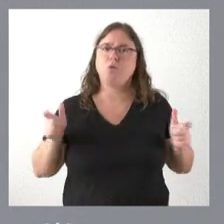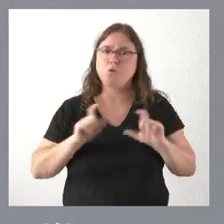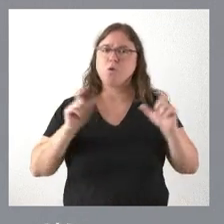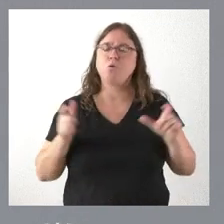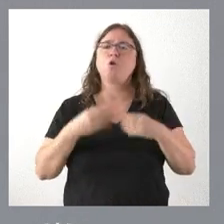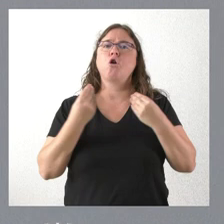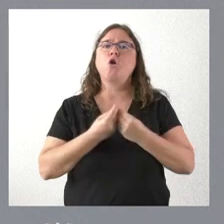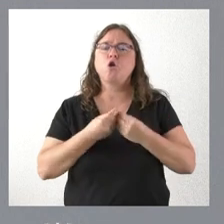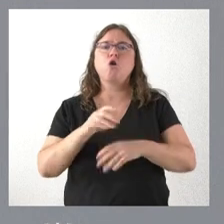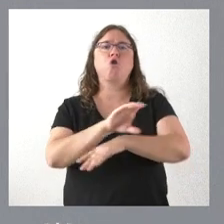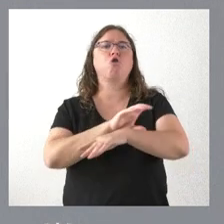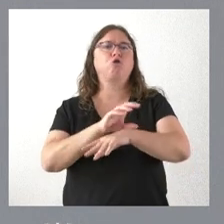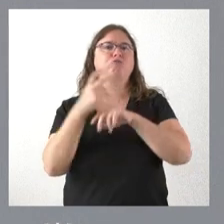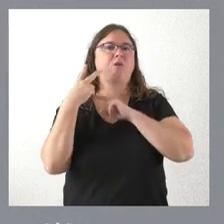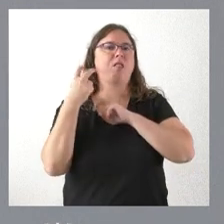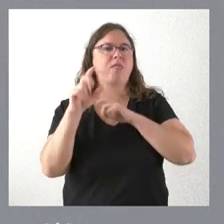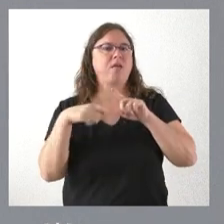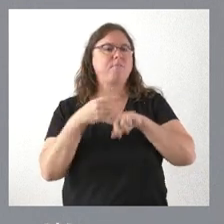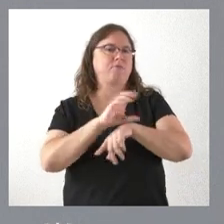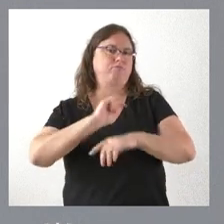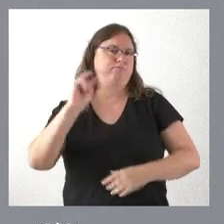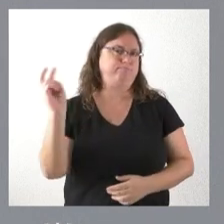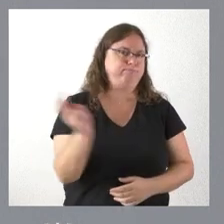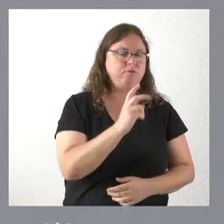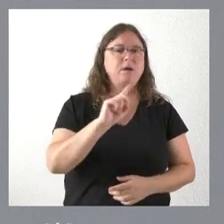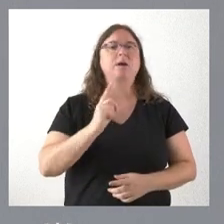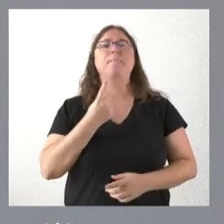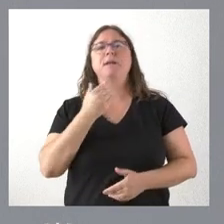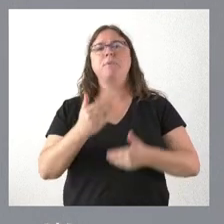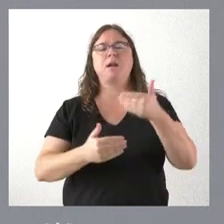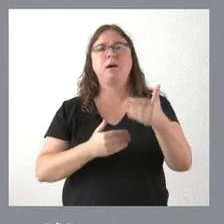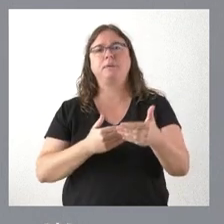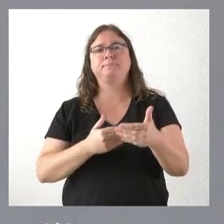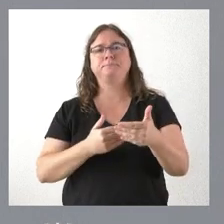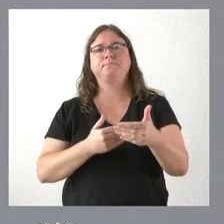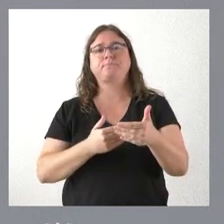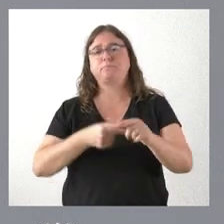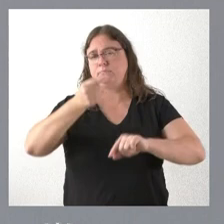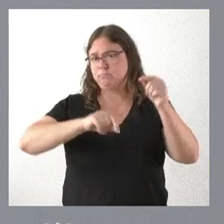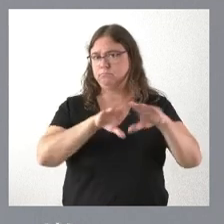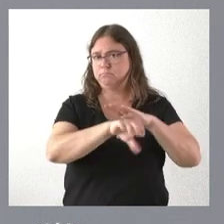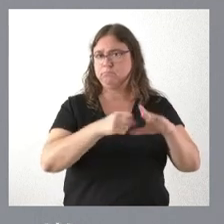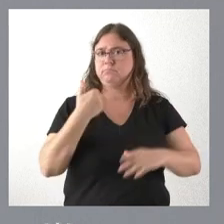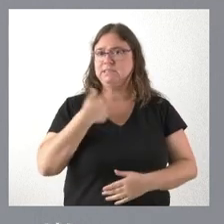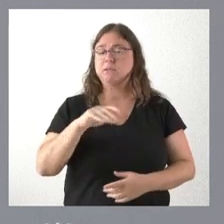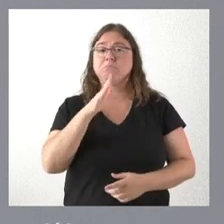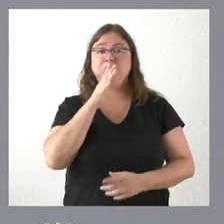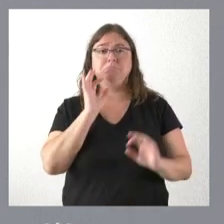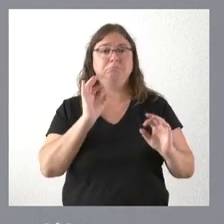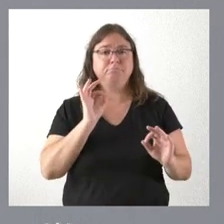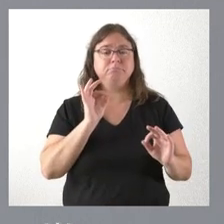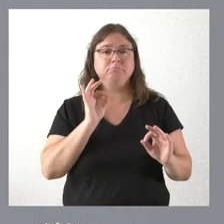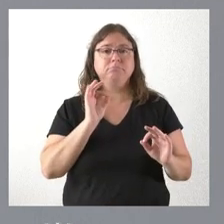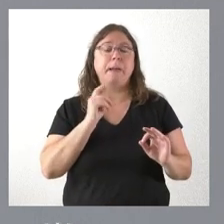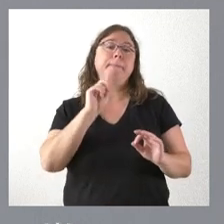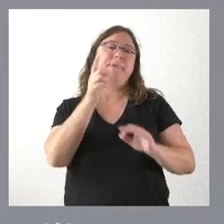Hacienda con todas las consejerías se ha hecho la primera carga del presupuesto y En definitiva tenemos Este